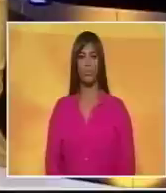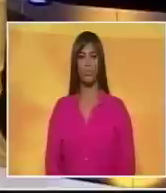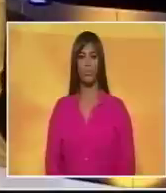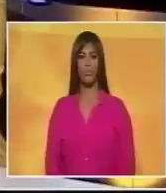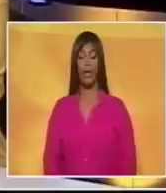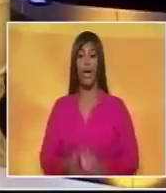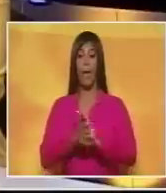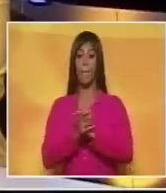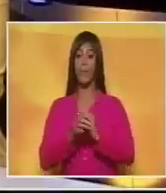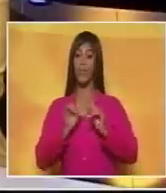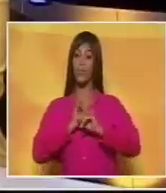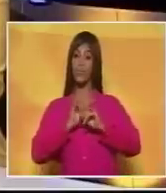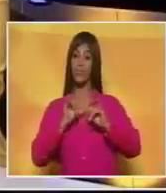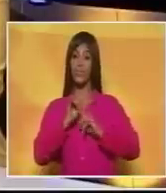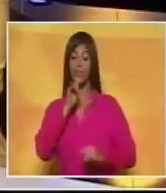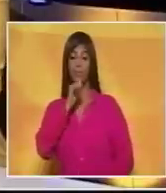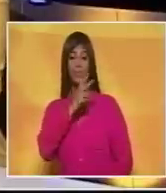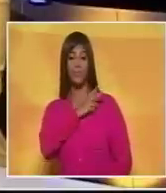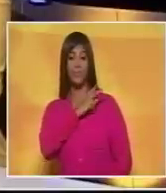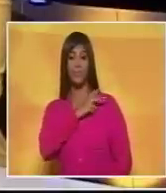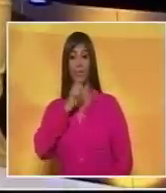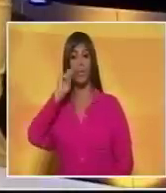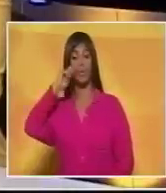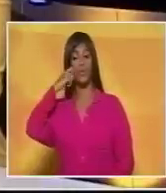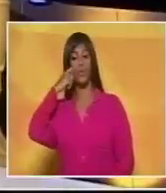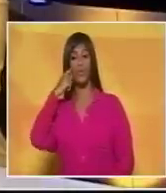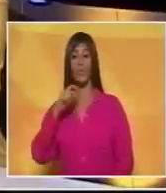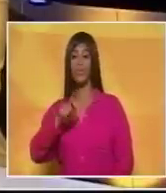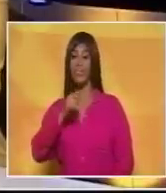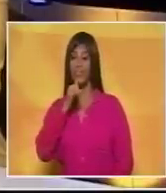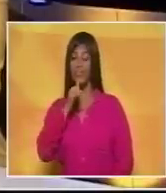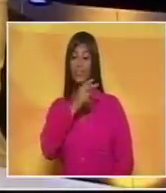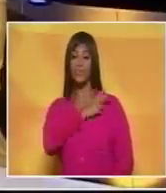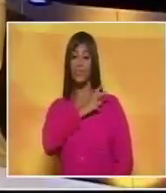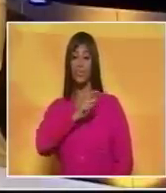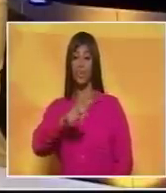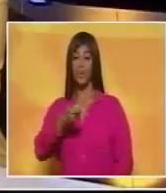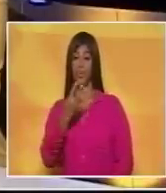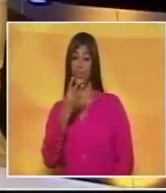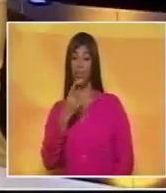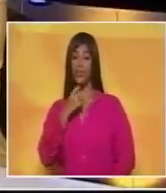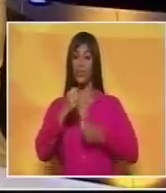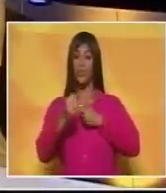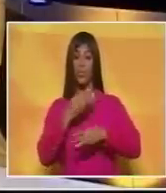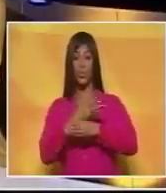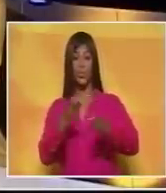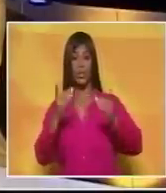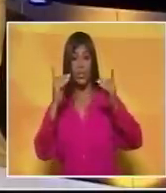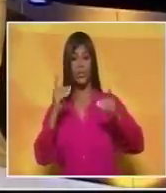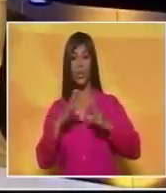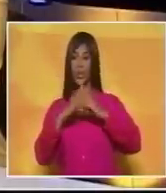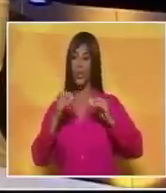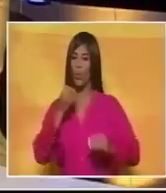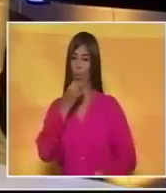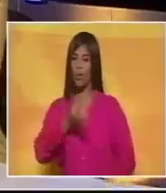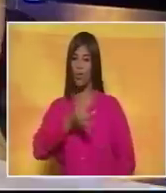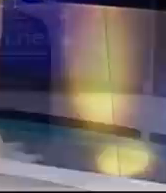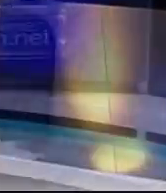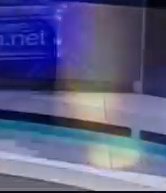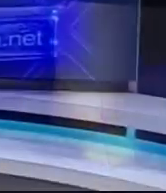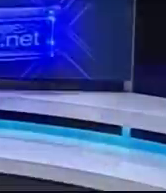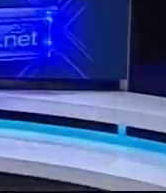Gracias, Endrina. Amigos, hasta aquí la presente emisión de Noticiero Venevisión. Recuerden, Noticiero Venevisión, Canal 4 reporta. Ustedes deciden. A todos, muy buenas tardes.